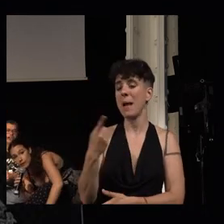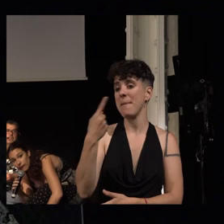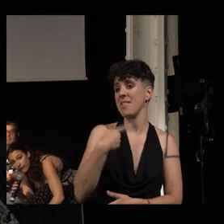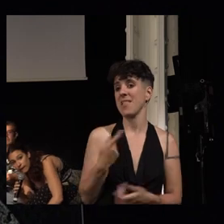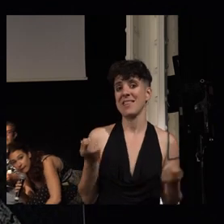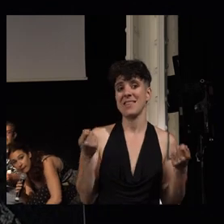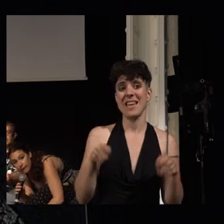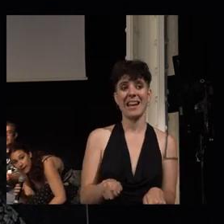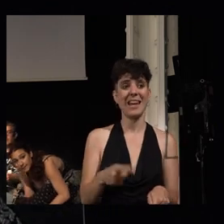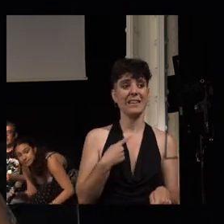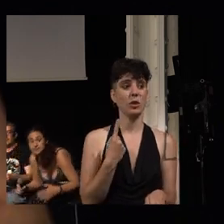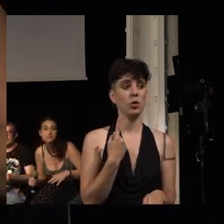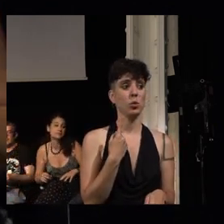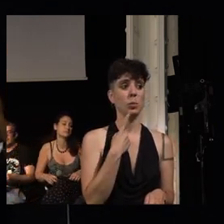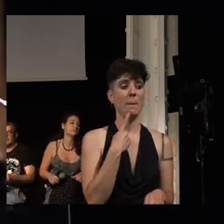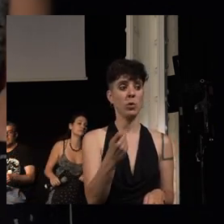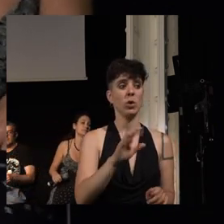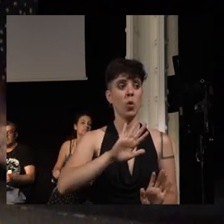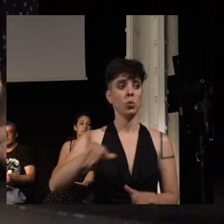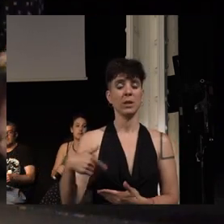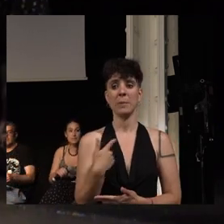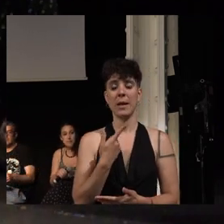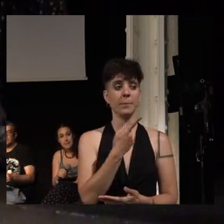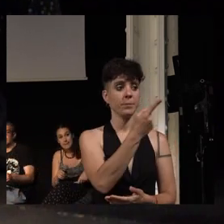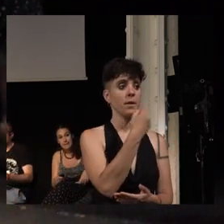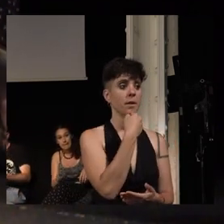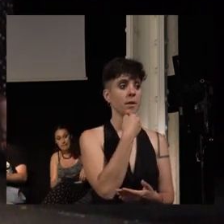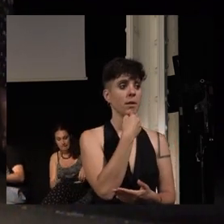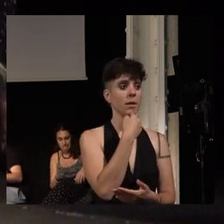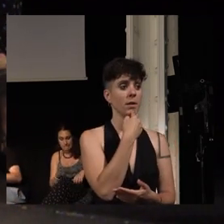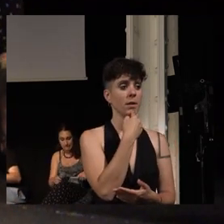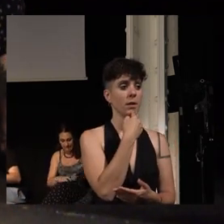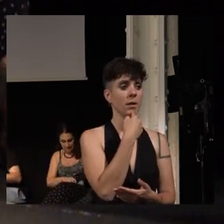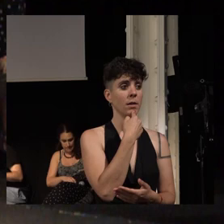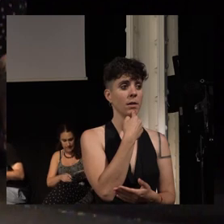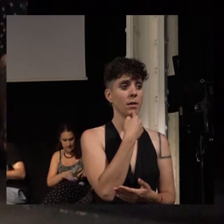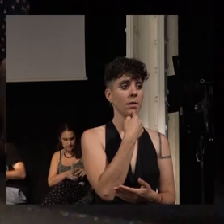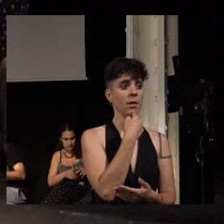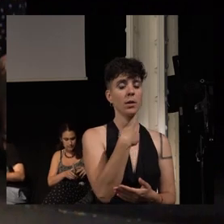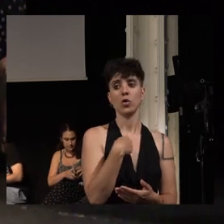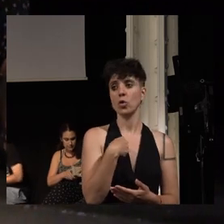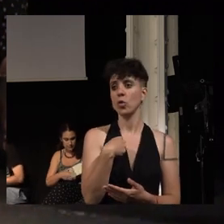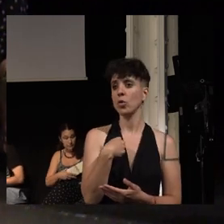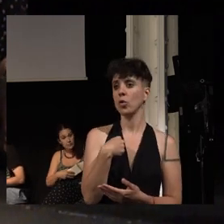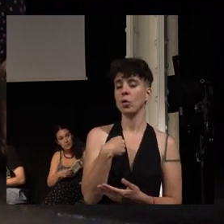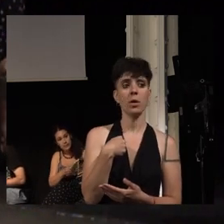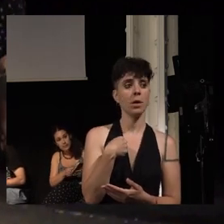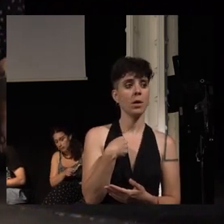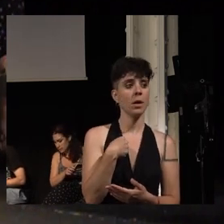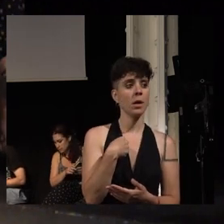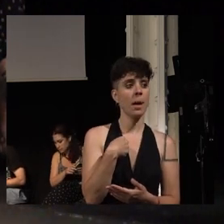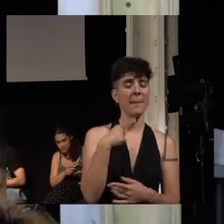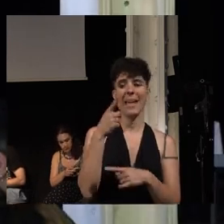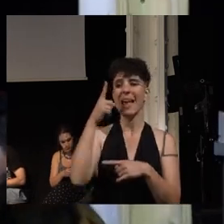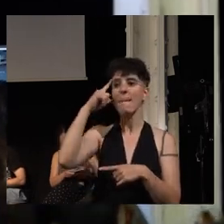pero... Queda una última pregunta y no me quiero quedar sin más que una pregunta. A mí me ha quedado desde el